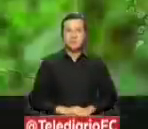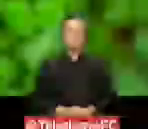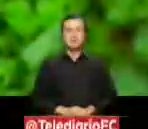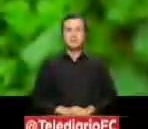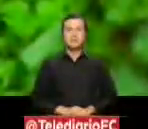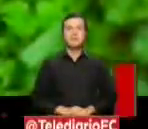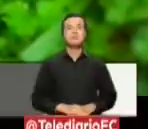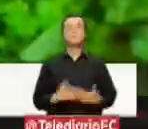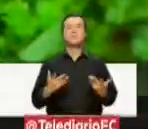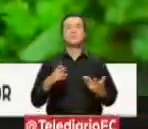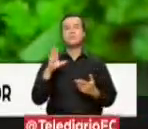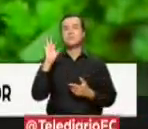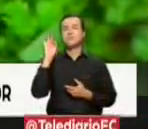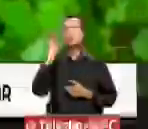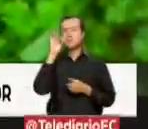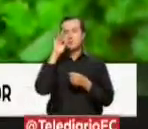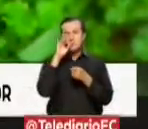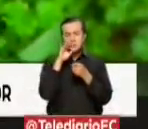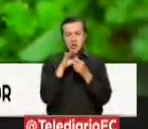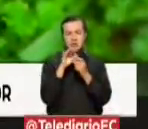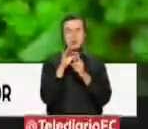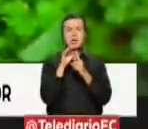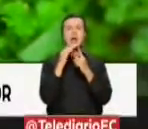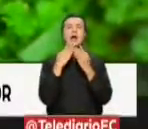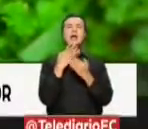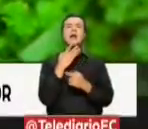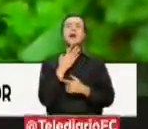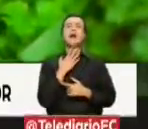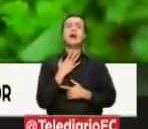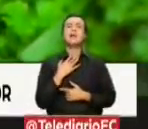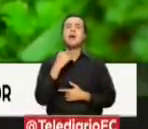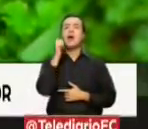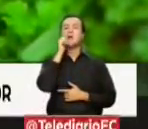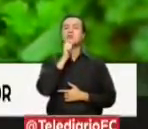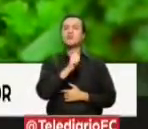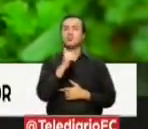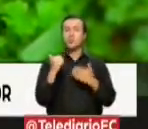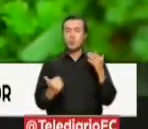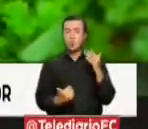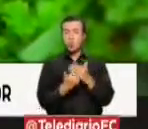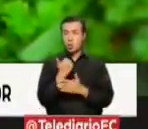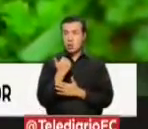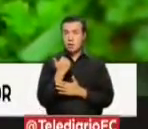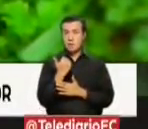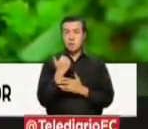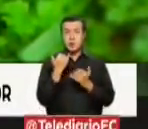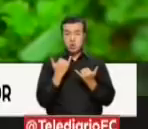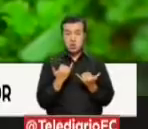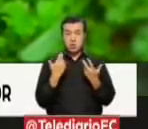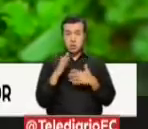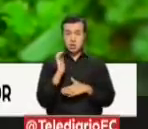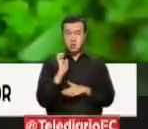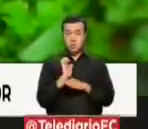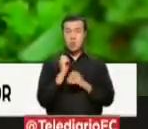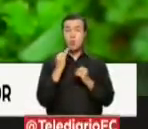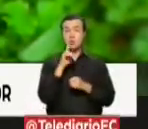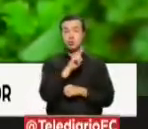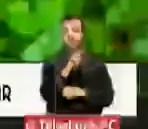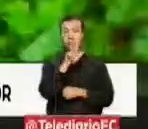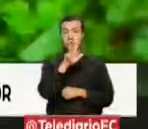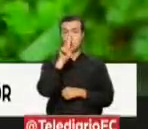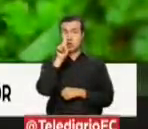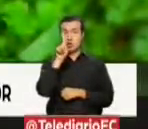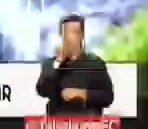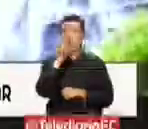Se trata del colibrí estrella de garganta azul, una nueva especie que se suma a las 132 que ya existen en nuestro